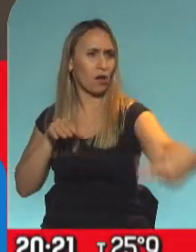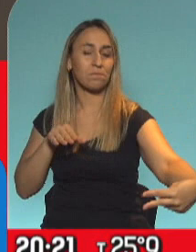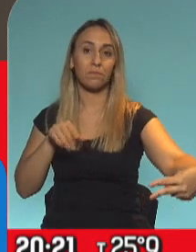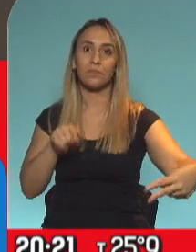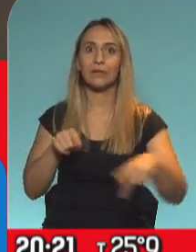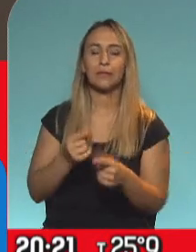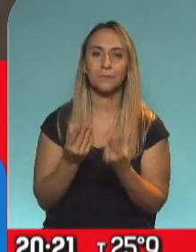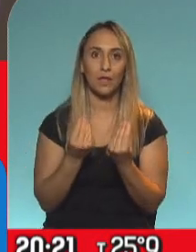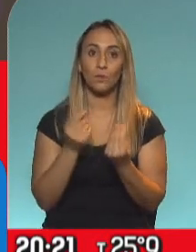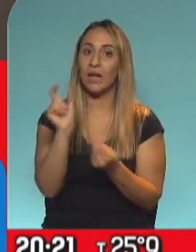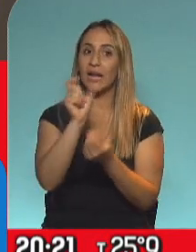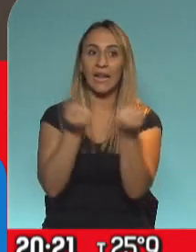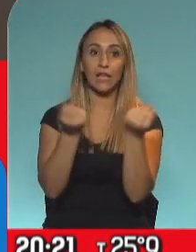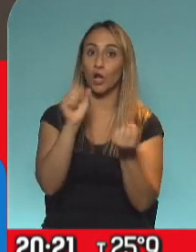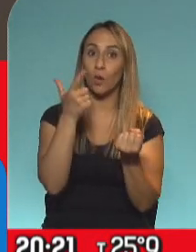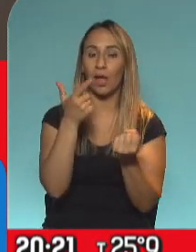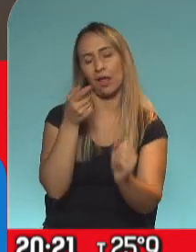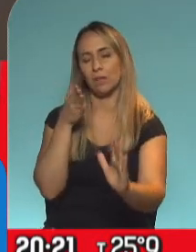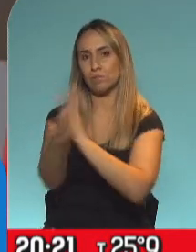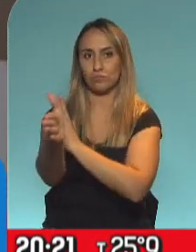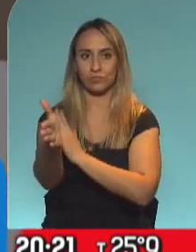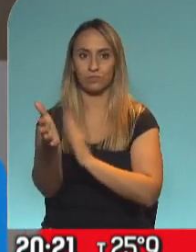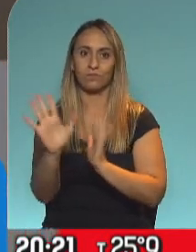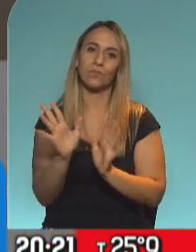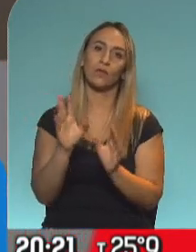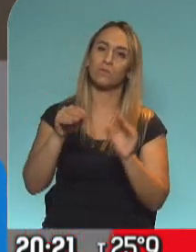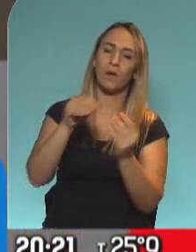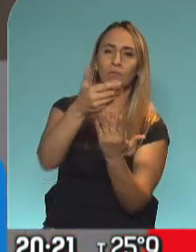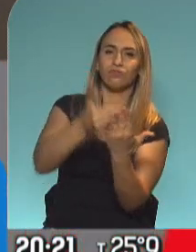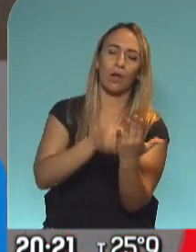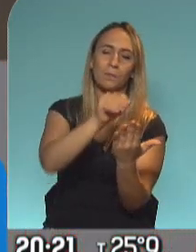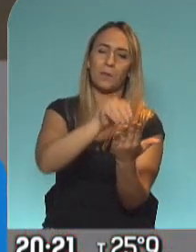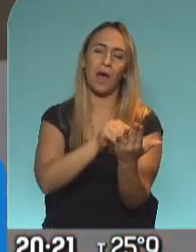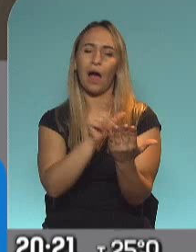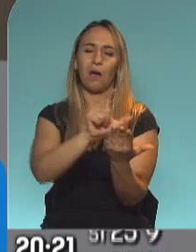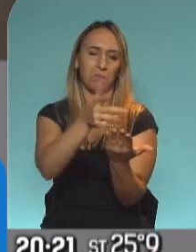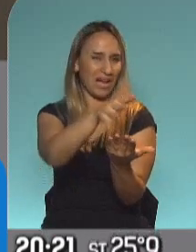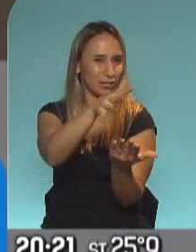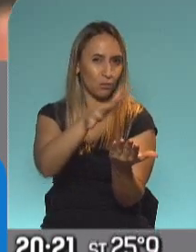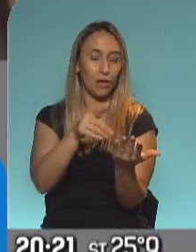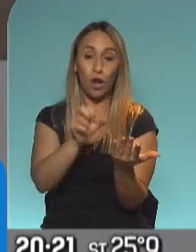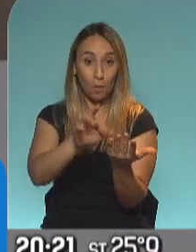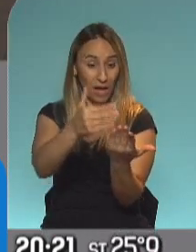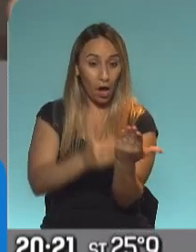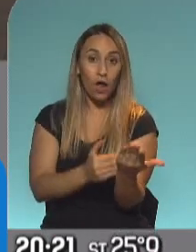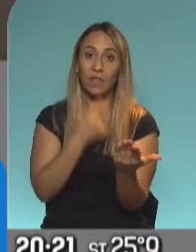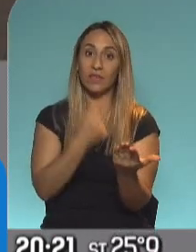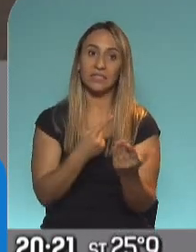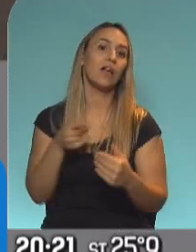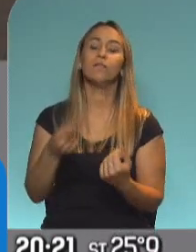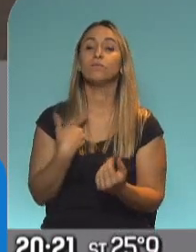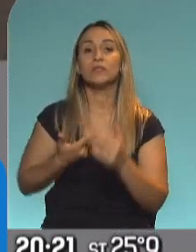de conducir, se escapa. Bueno, palabra más, palabras menos, lo peor viene después. Dice que, bueno, se va del